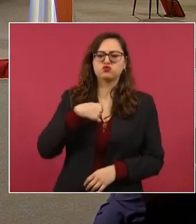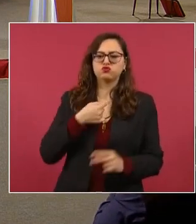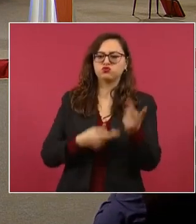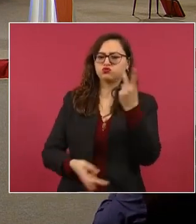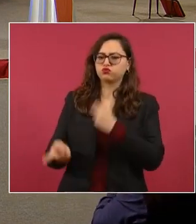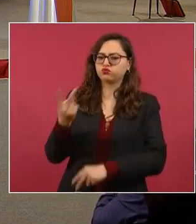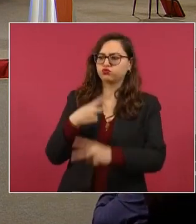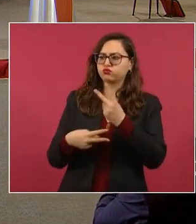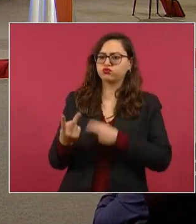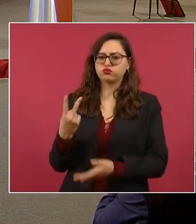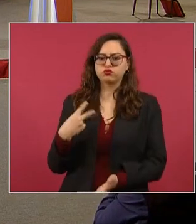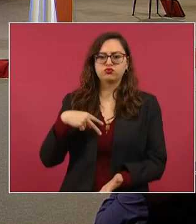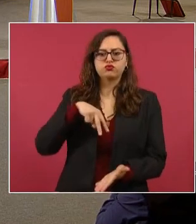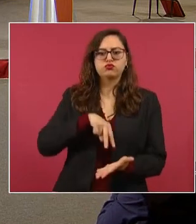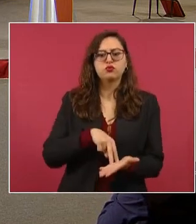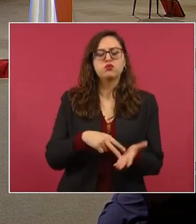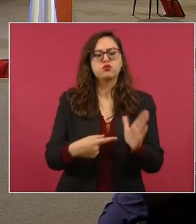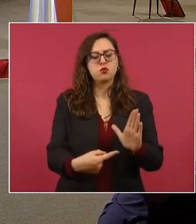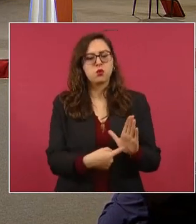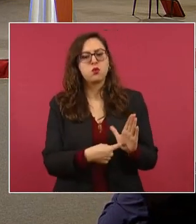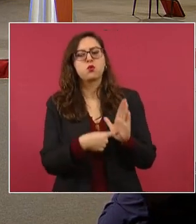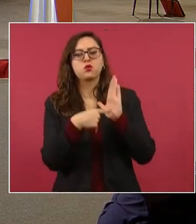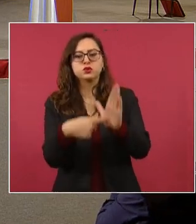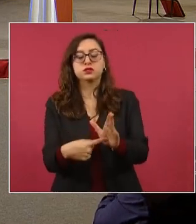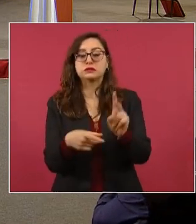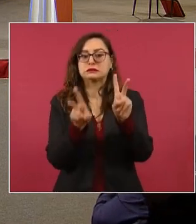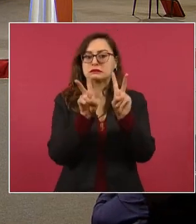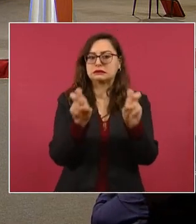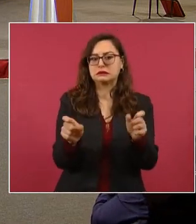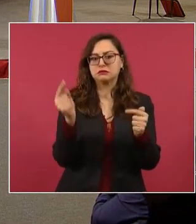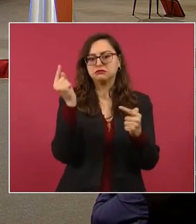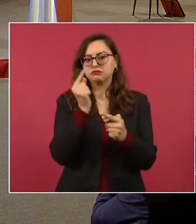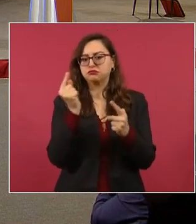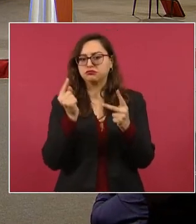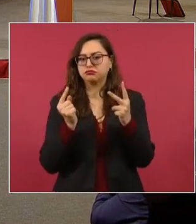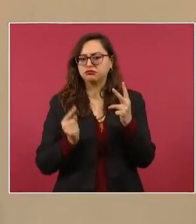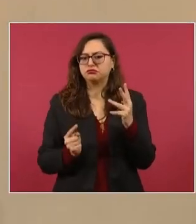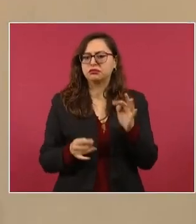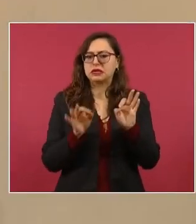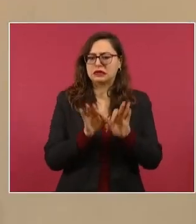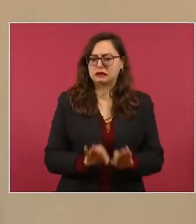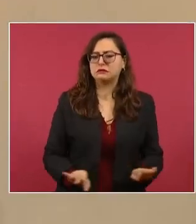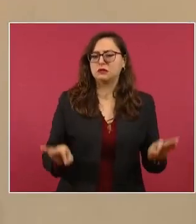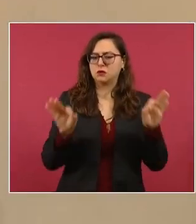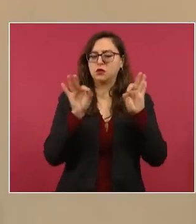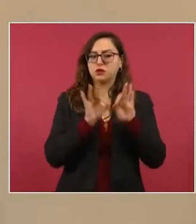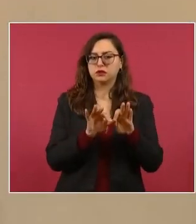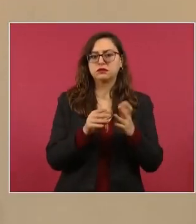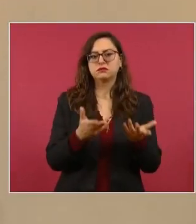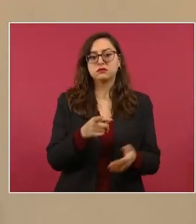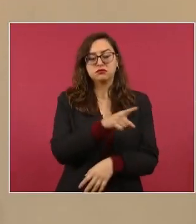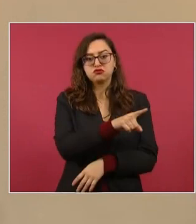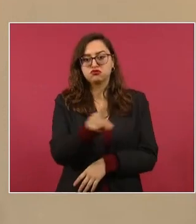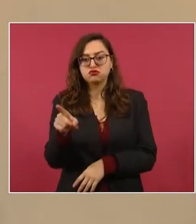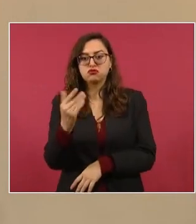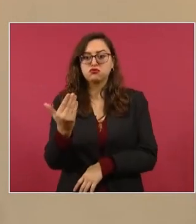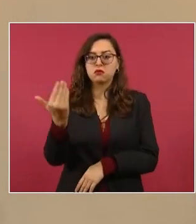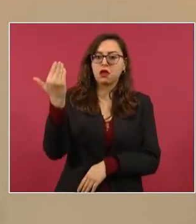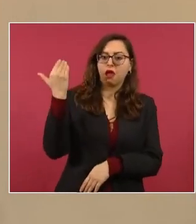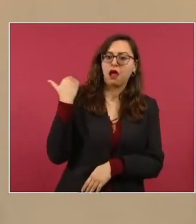aquí dar seguimiento a algunos asuntos relevantes planteados por algunos de